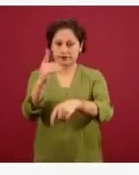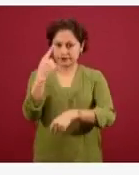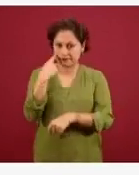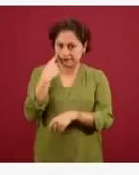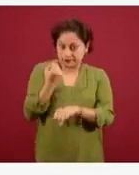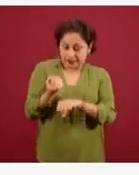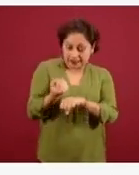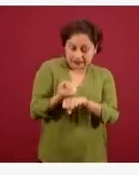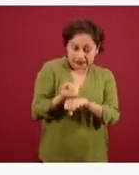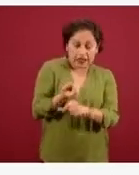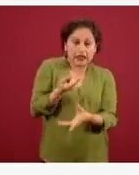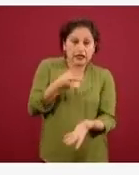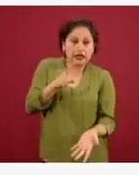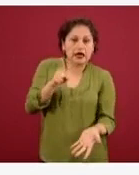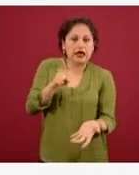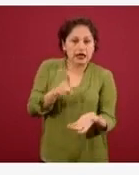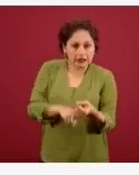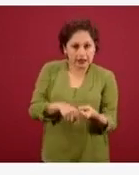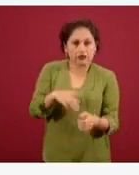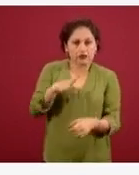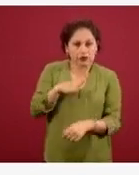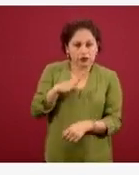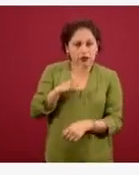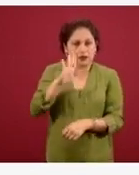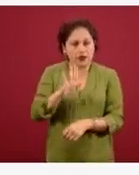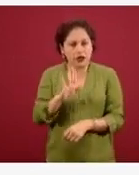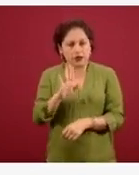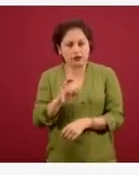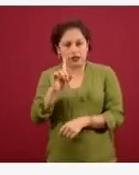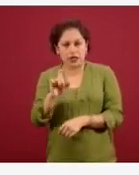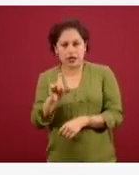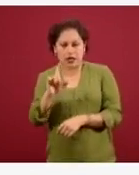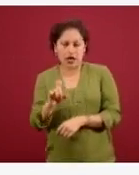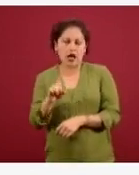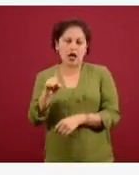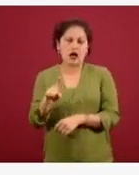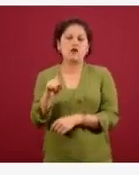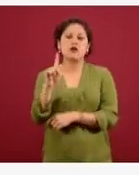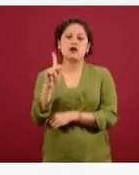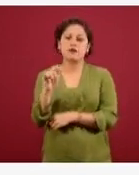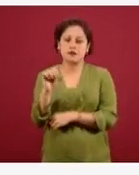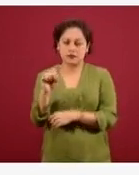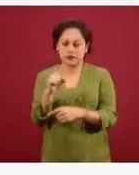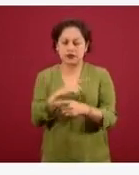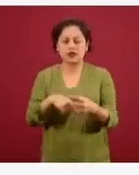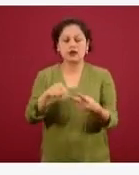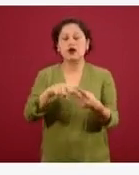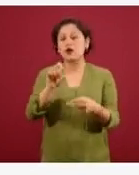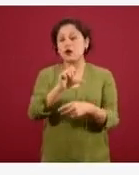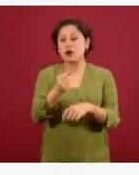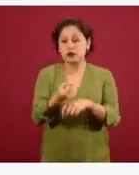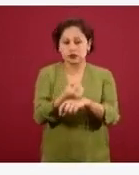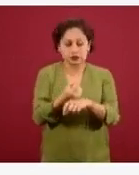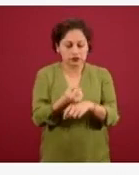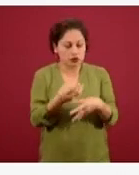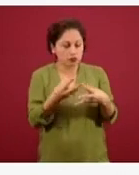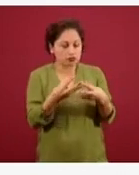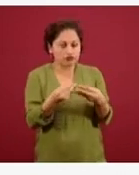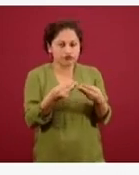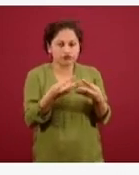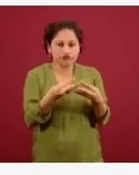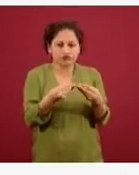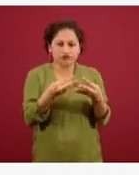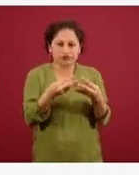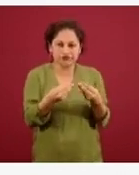sangre. Entonces, si hay una parte líquida, existe una parte sólida. La sangre es una suspensión y el plasma es esa parte